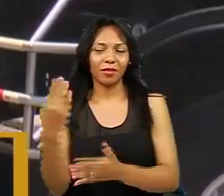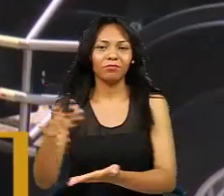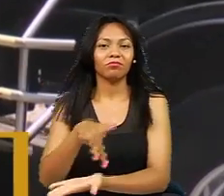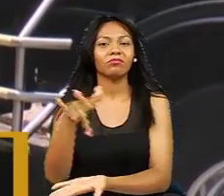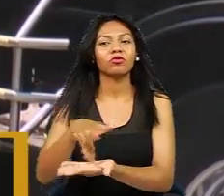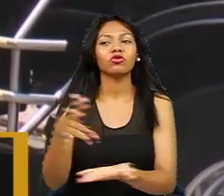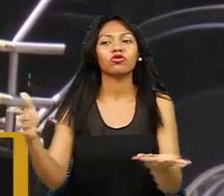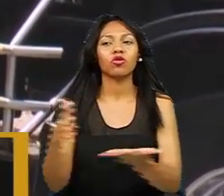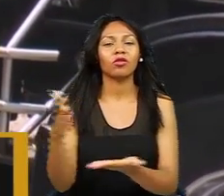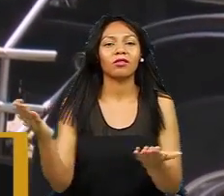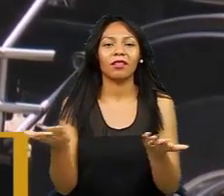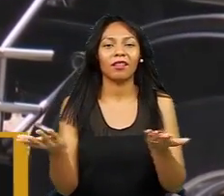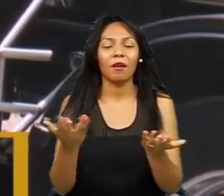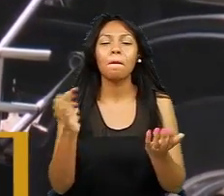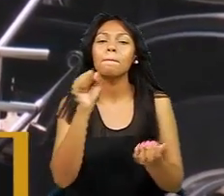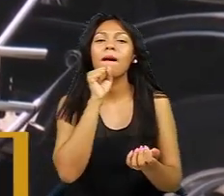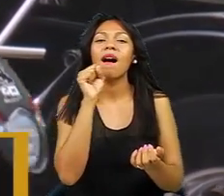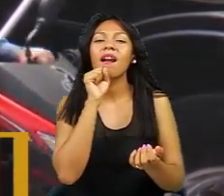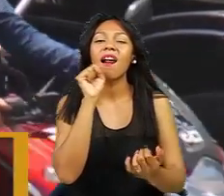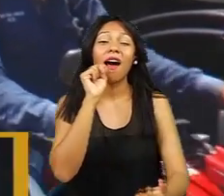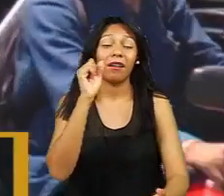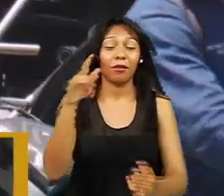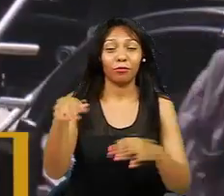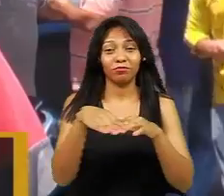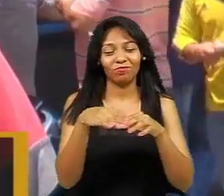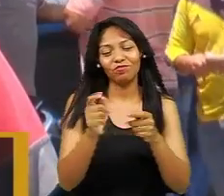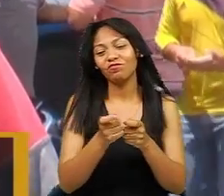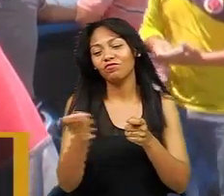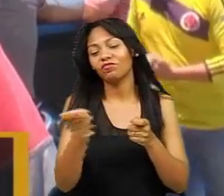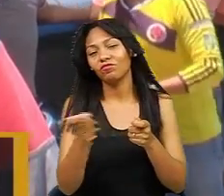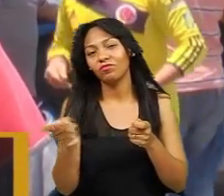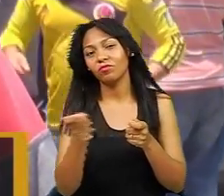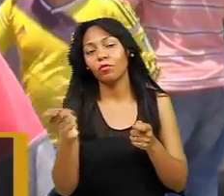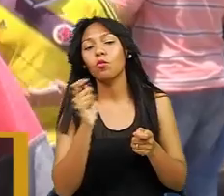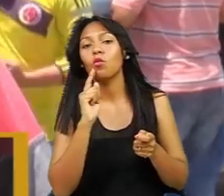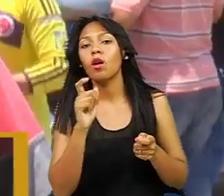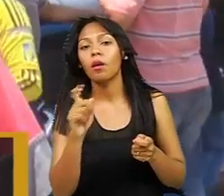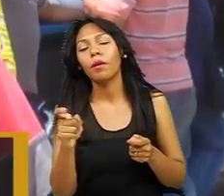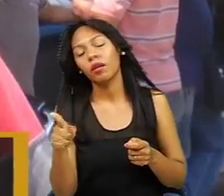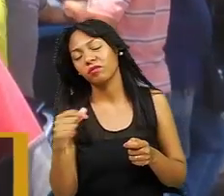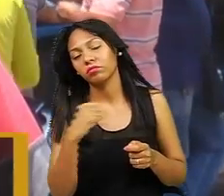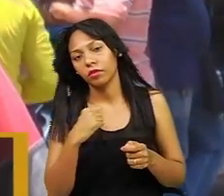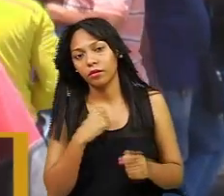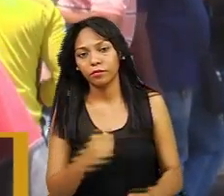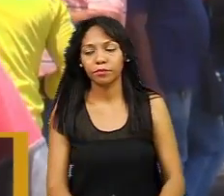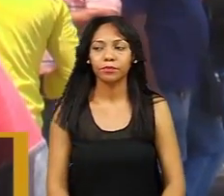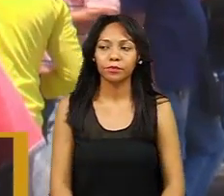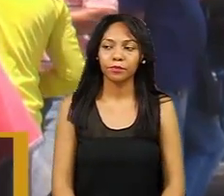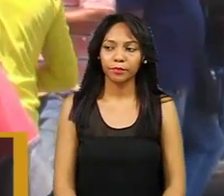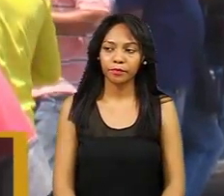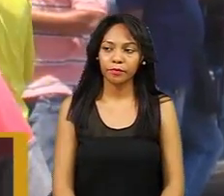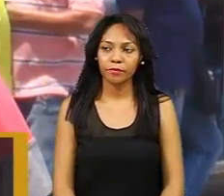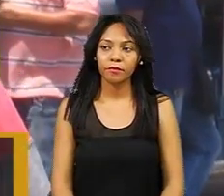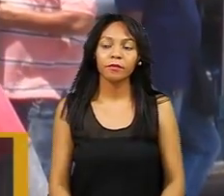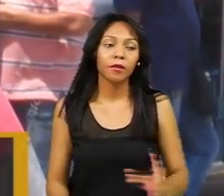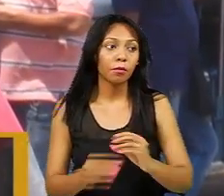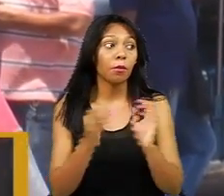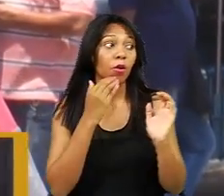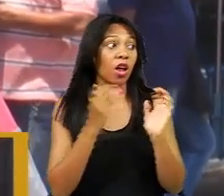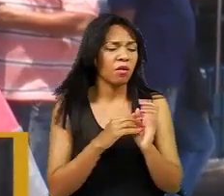encuentran los últimos transportadores que se han unido a la protesta. Trataremos de la mejor manera no llegar a crear indiscrepancias entre nosotros